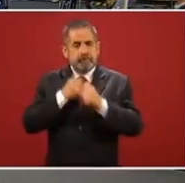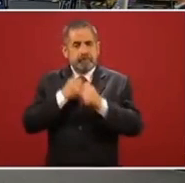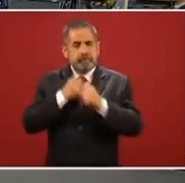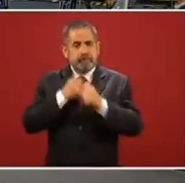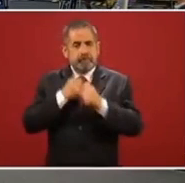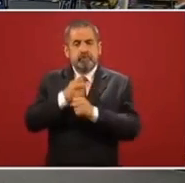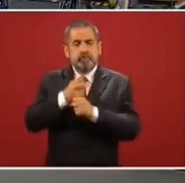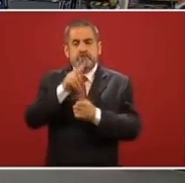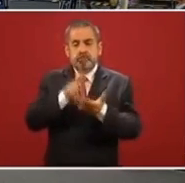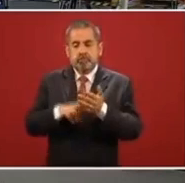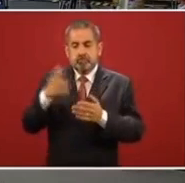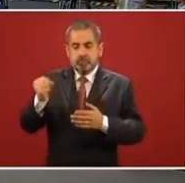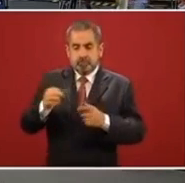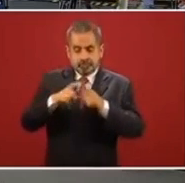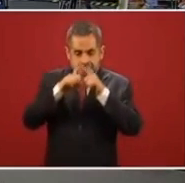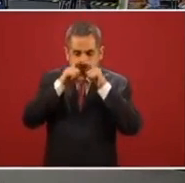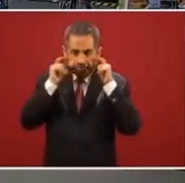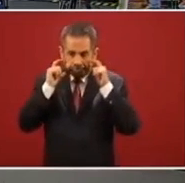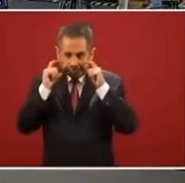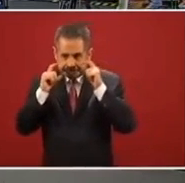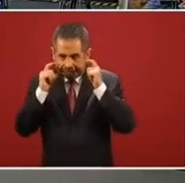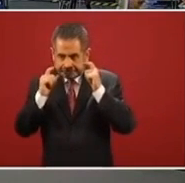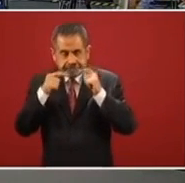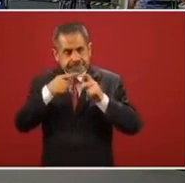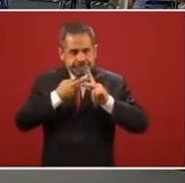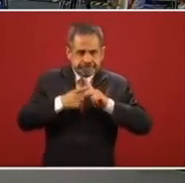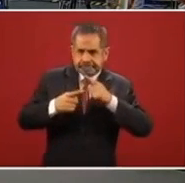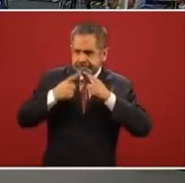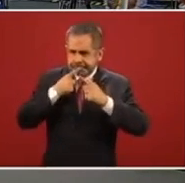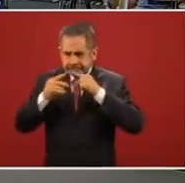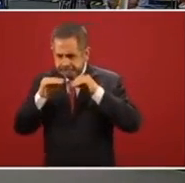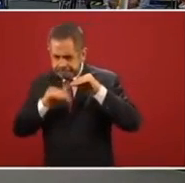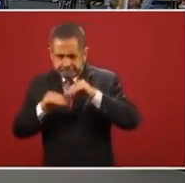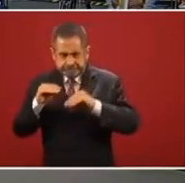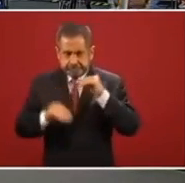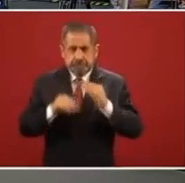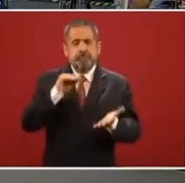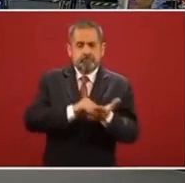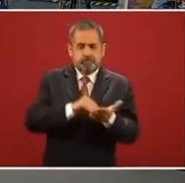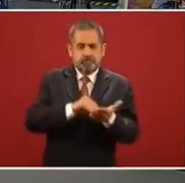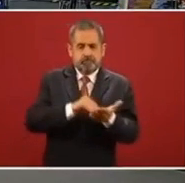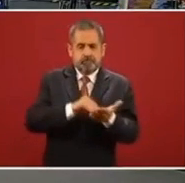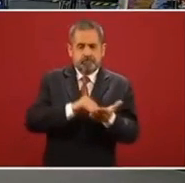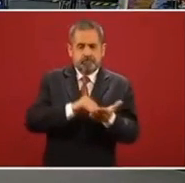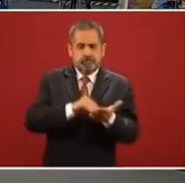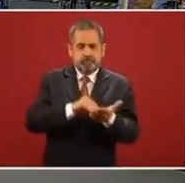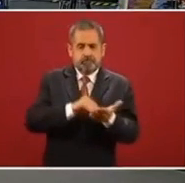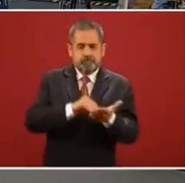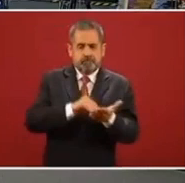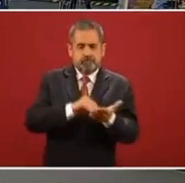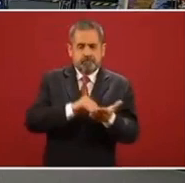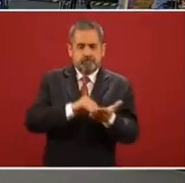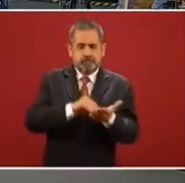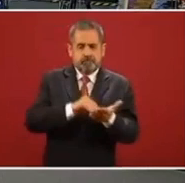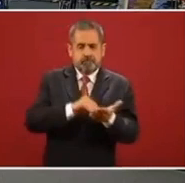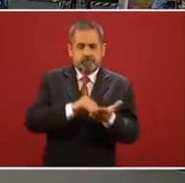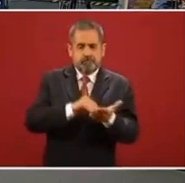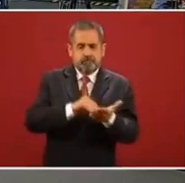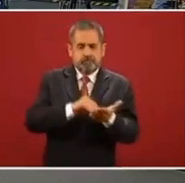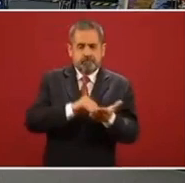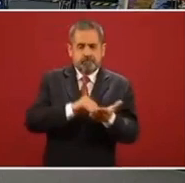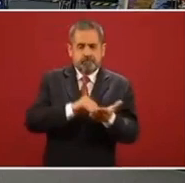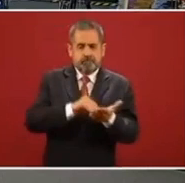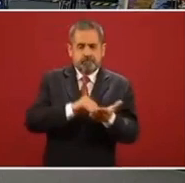perdón. inició un trabajo de colaboración que perdura hasta nuestros días They